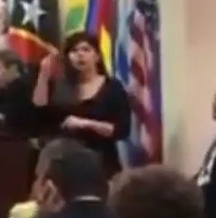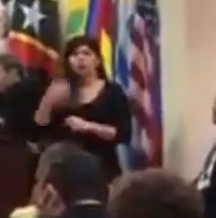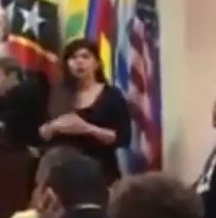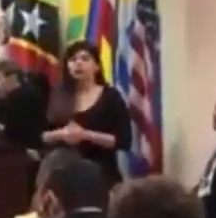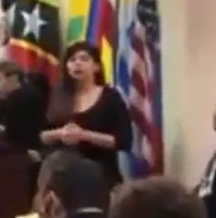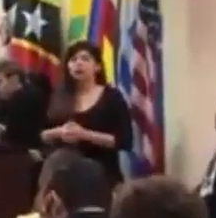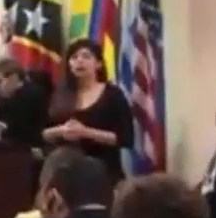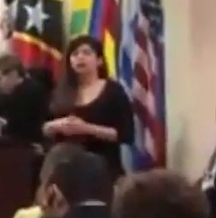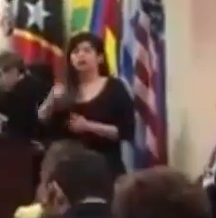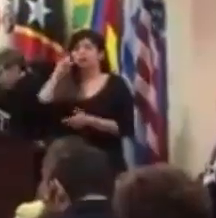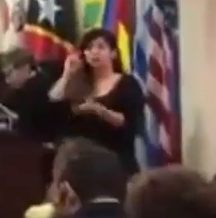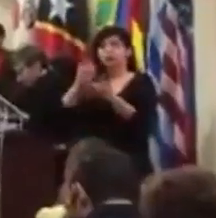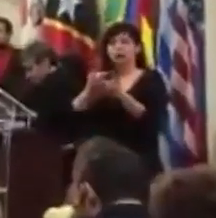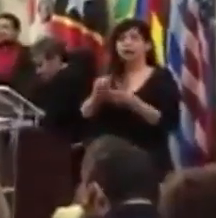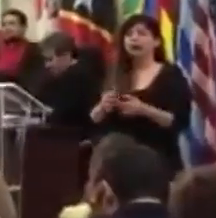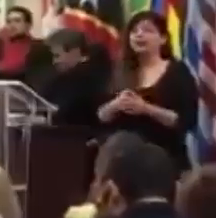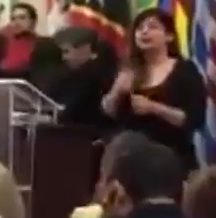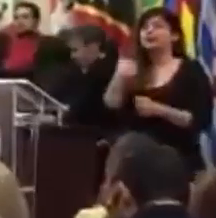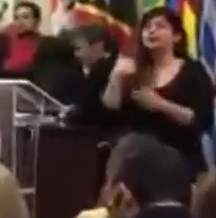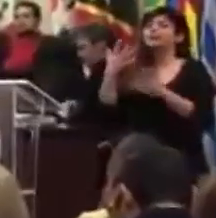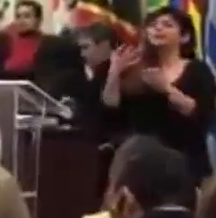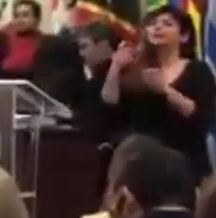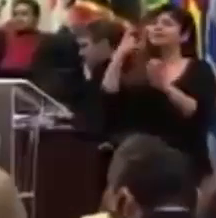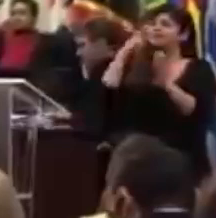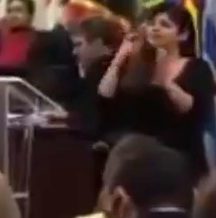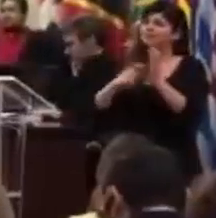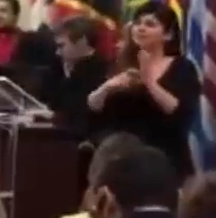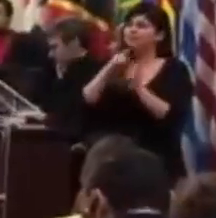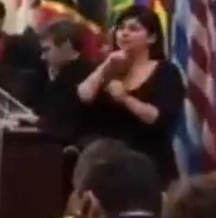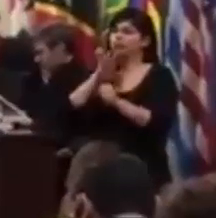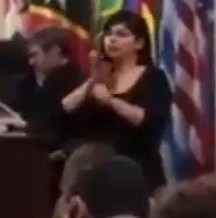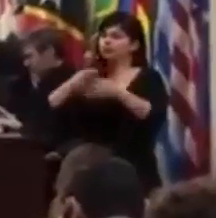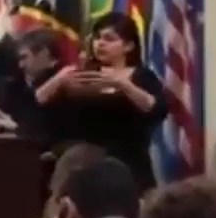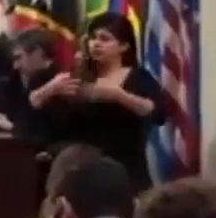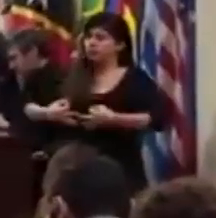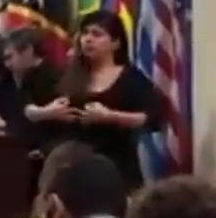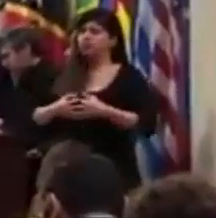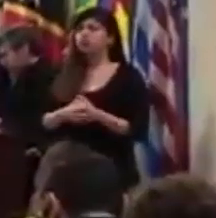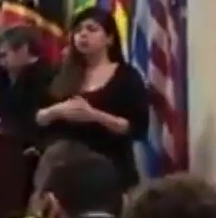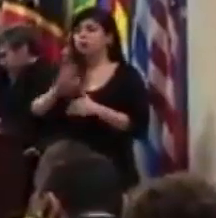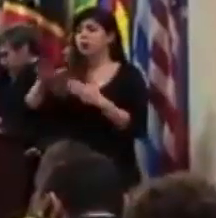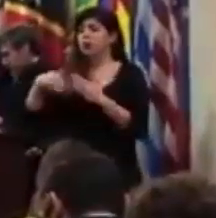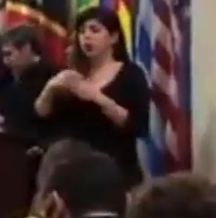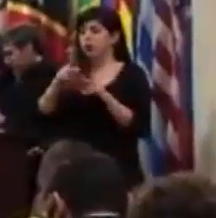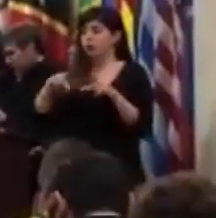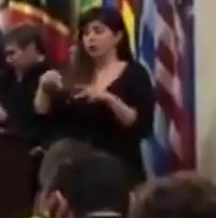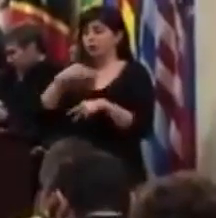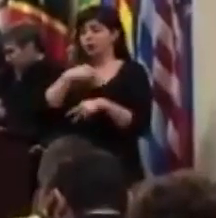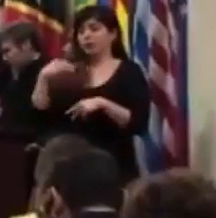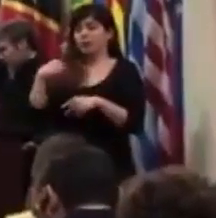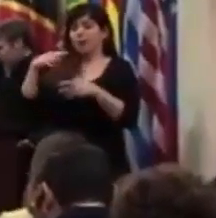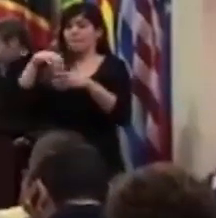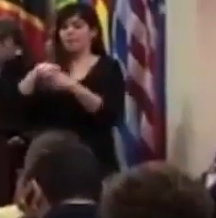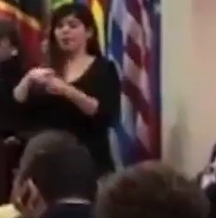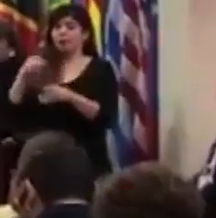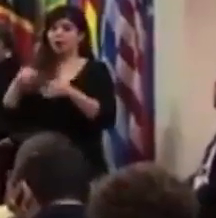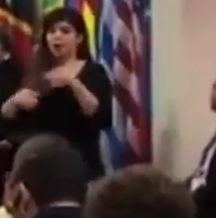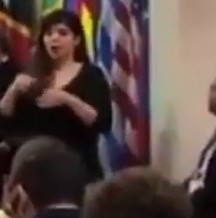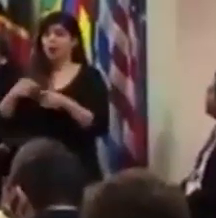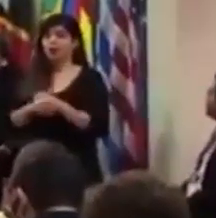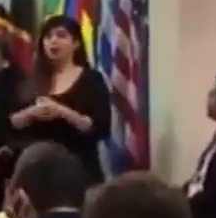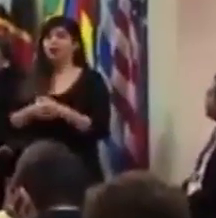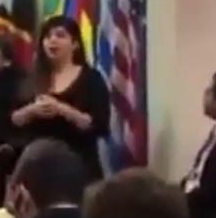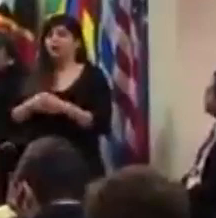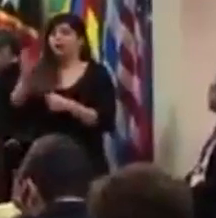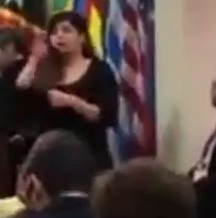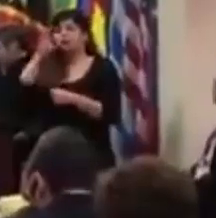todo en los derechos de las mujeres toda vez que las cifras de violencia contra ellas son alarmantes además se suma el hecho de